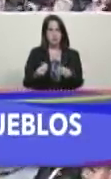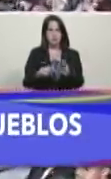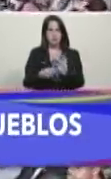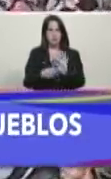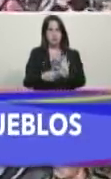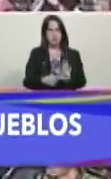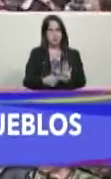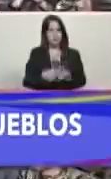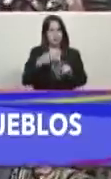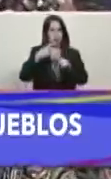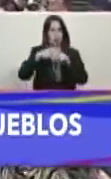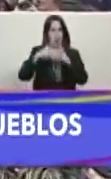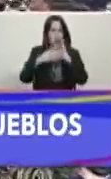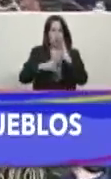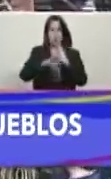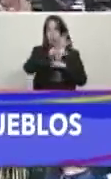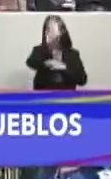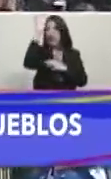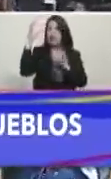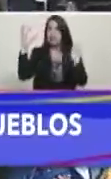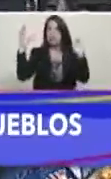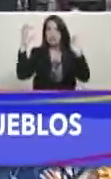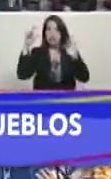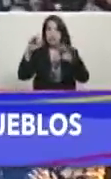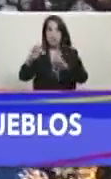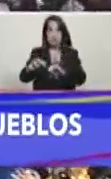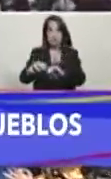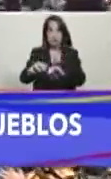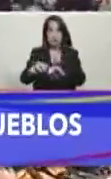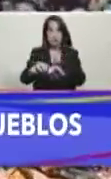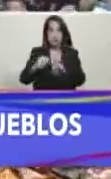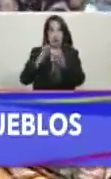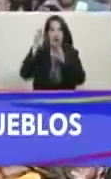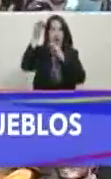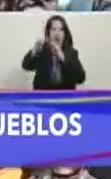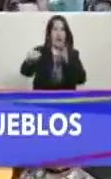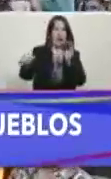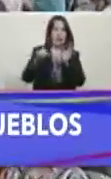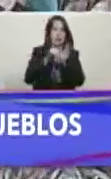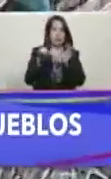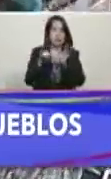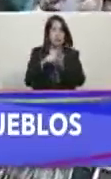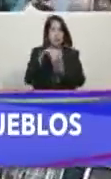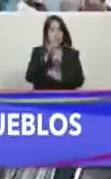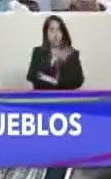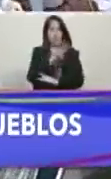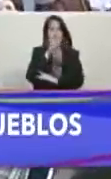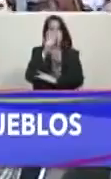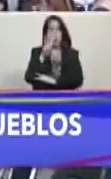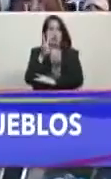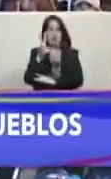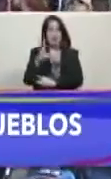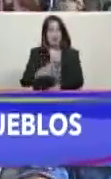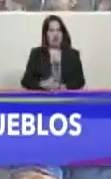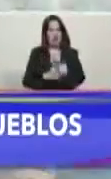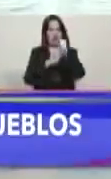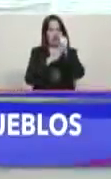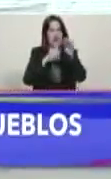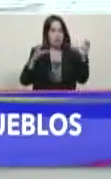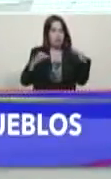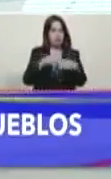y de más allá y más acá 443 delegados y